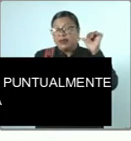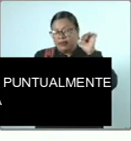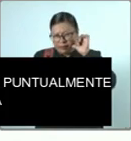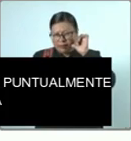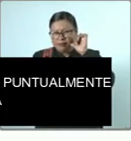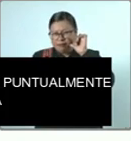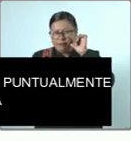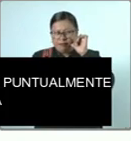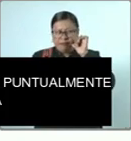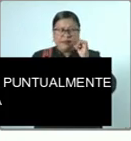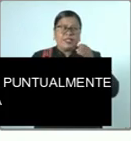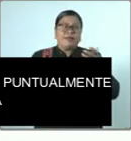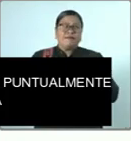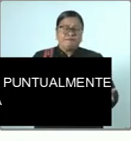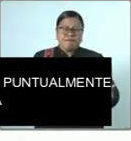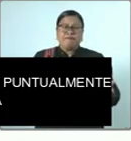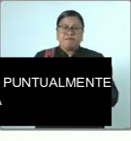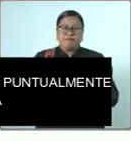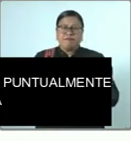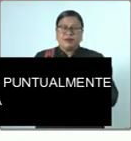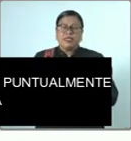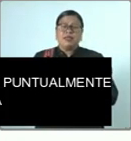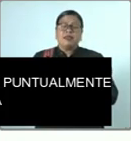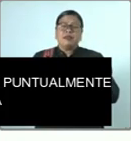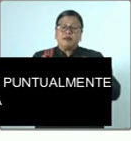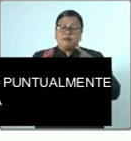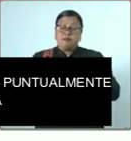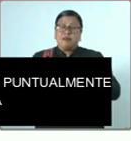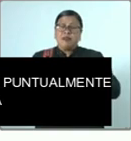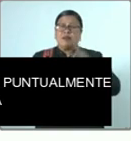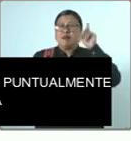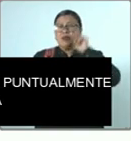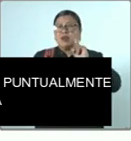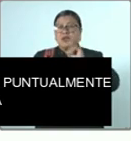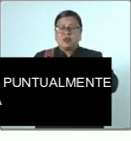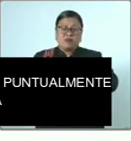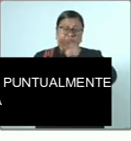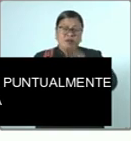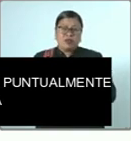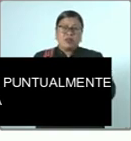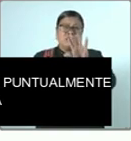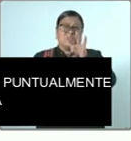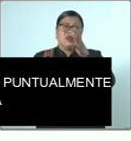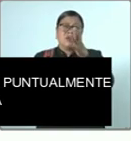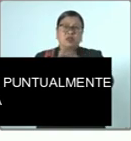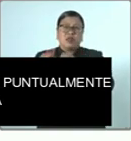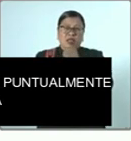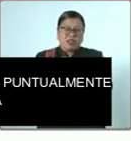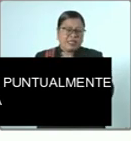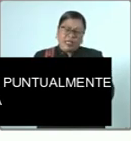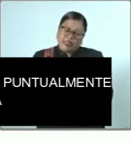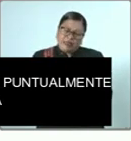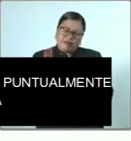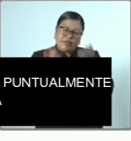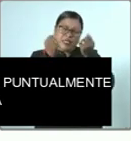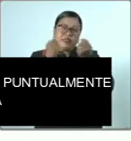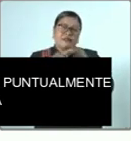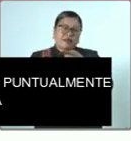reportó desafortunadamente la pérdida de vida de una mujer de 54 años, cuyo cuerpo fue rescatado por las